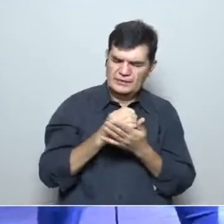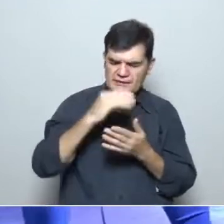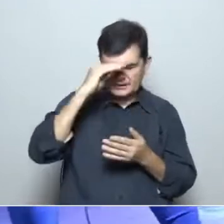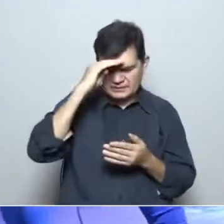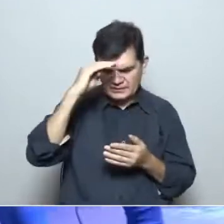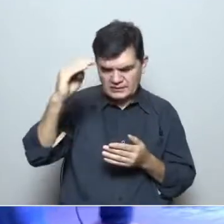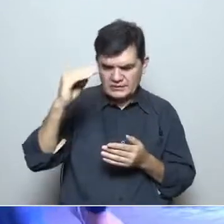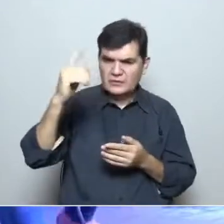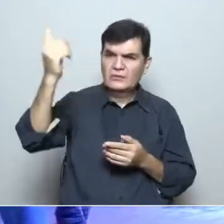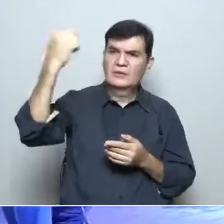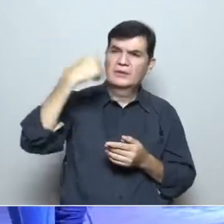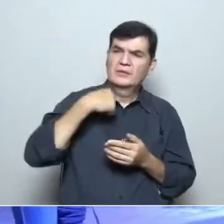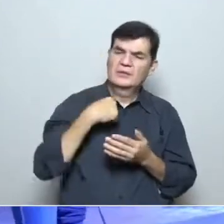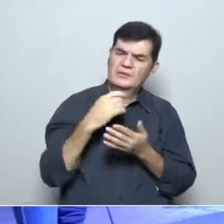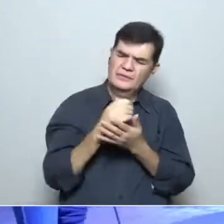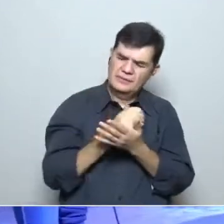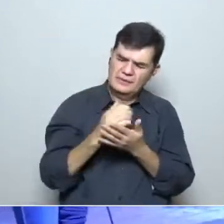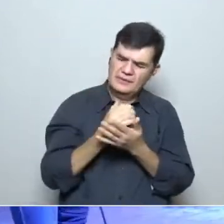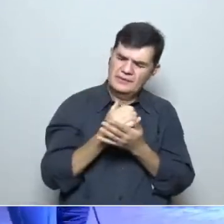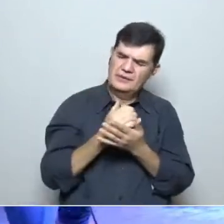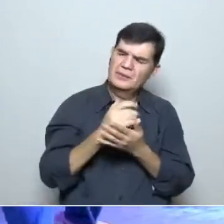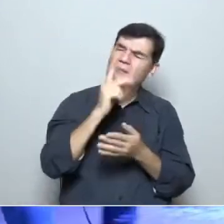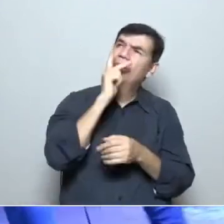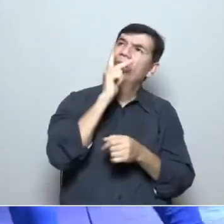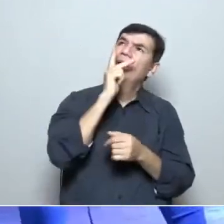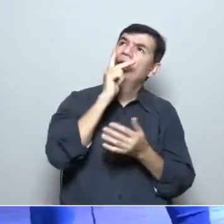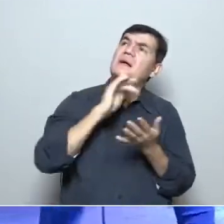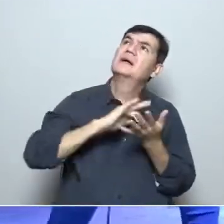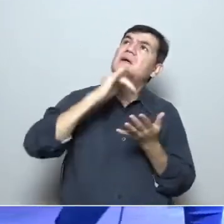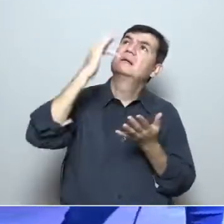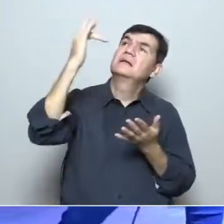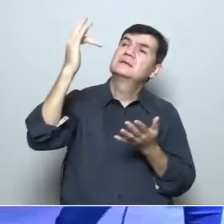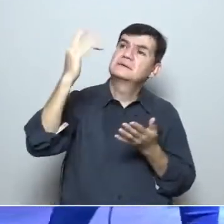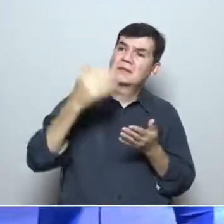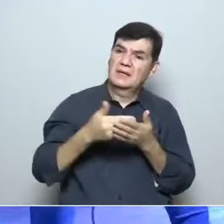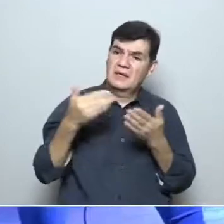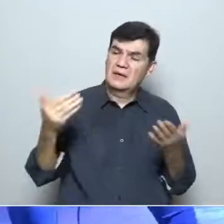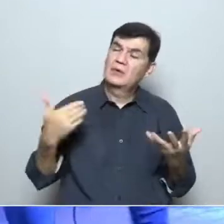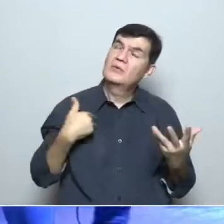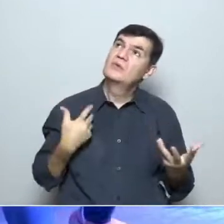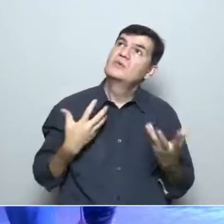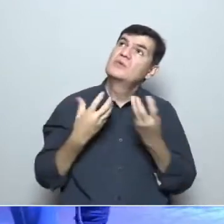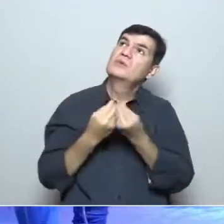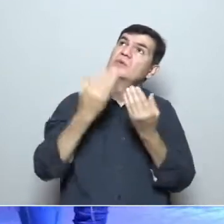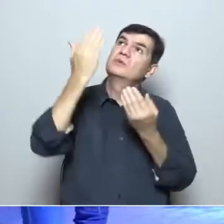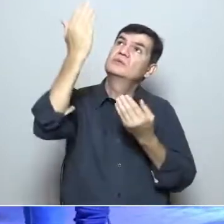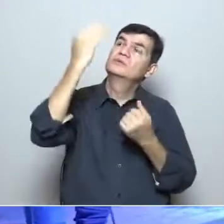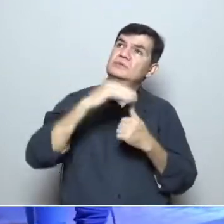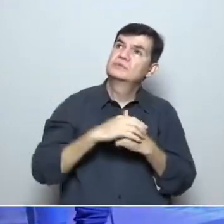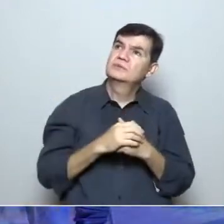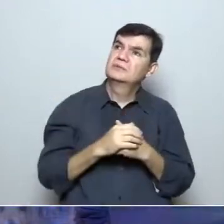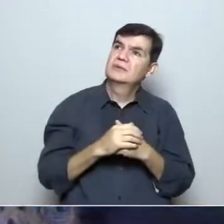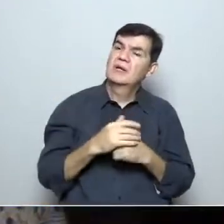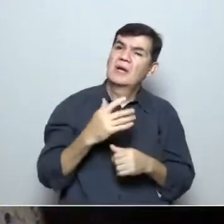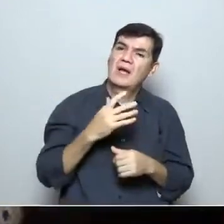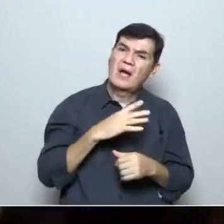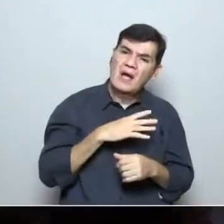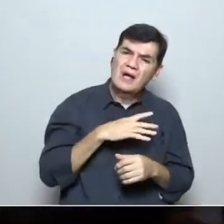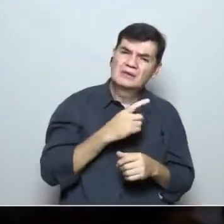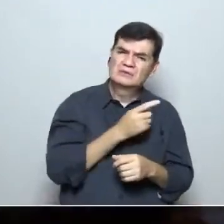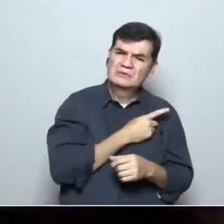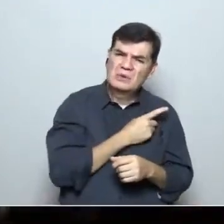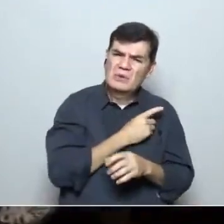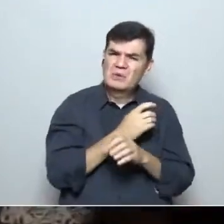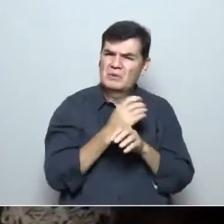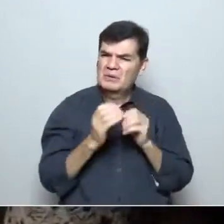Tú me sanaste, Señor. Gracias, Padre. Ahora somos ciudadanos de tu reino. No hay más soledad, oh